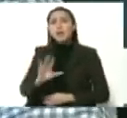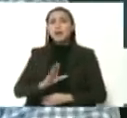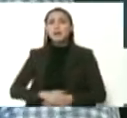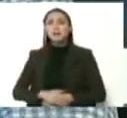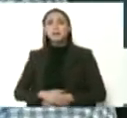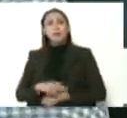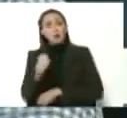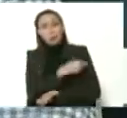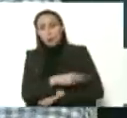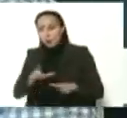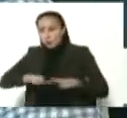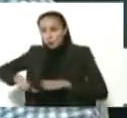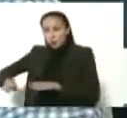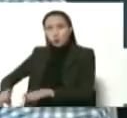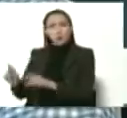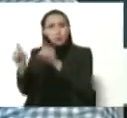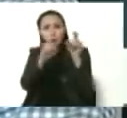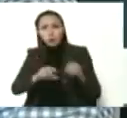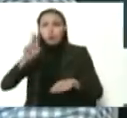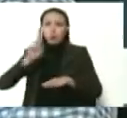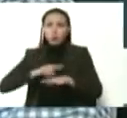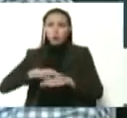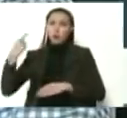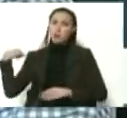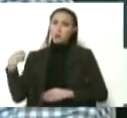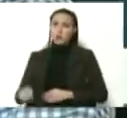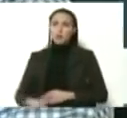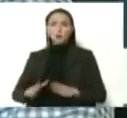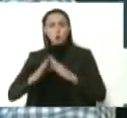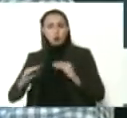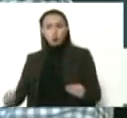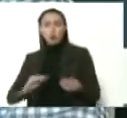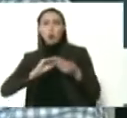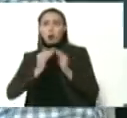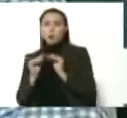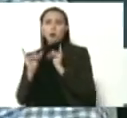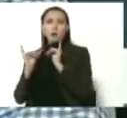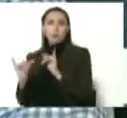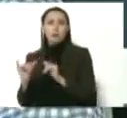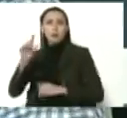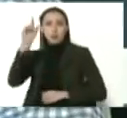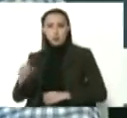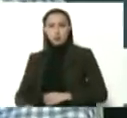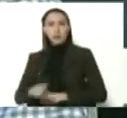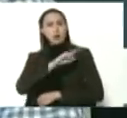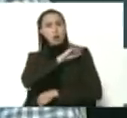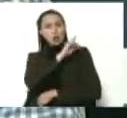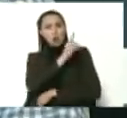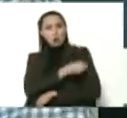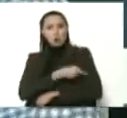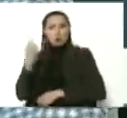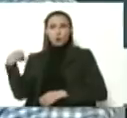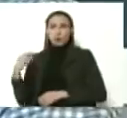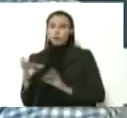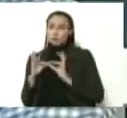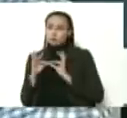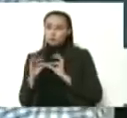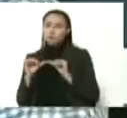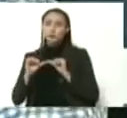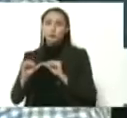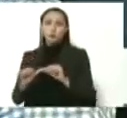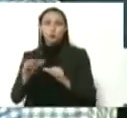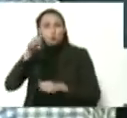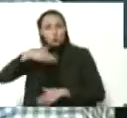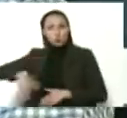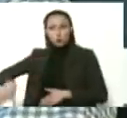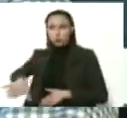la formación de miles de médicos que tenemos en todas las comunidades y sobre todo el fortalecimiento, la consolidación del poder popular,